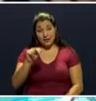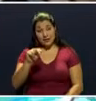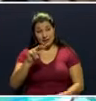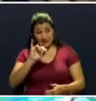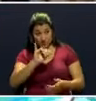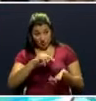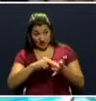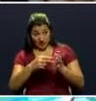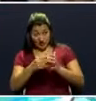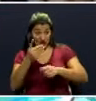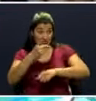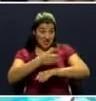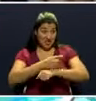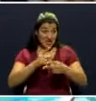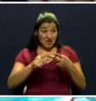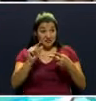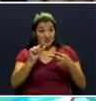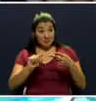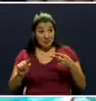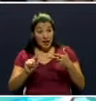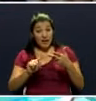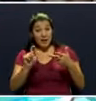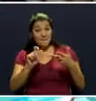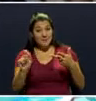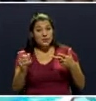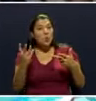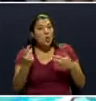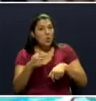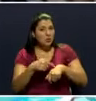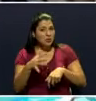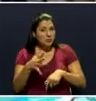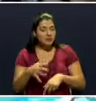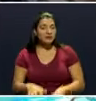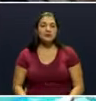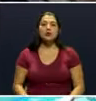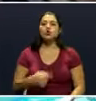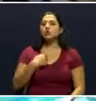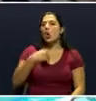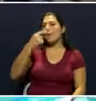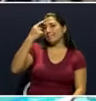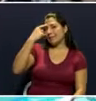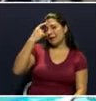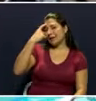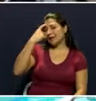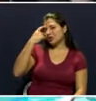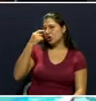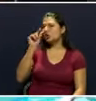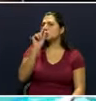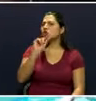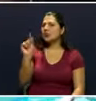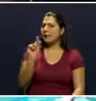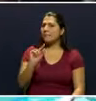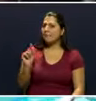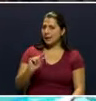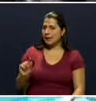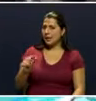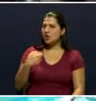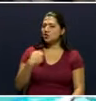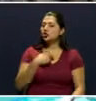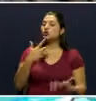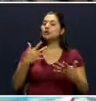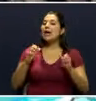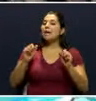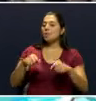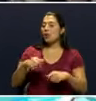días, de semanas o de meses? Yo pienso que es cuestión de semanas donde ya nosotros vamos a poder